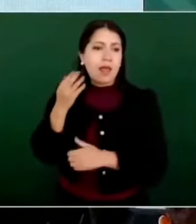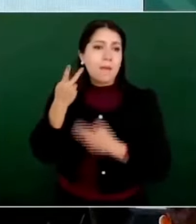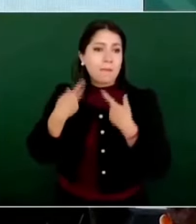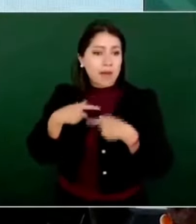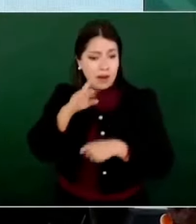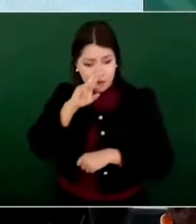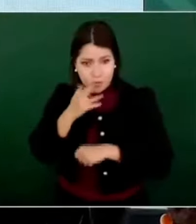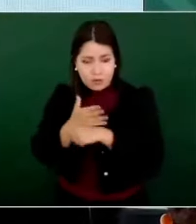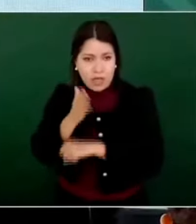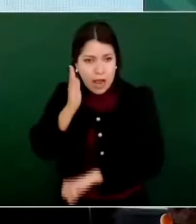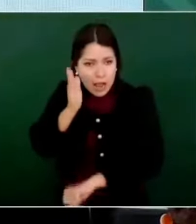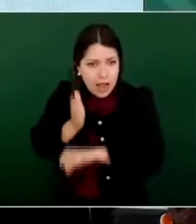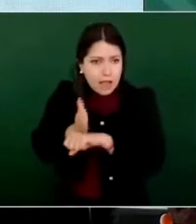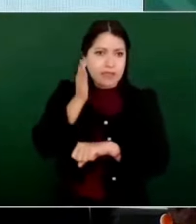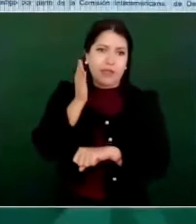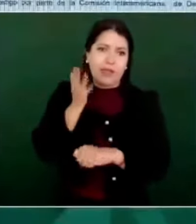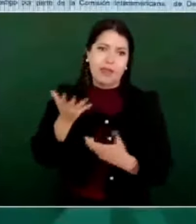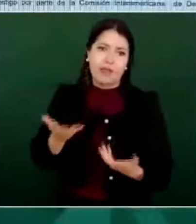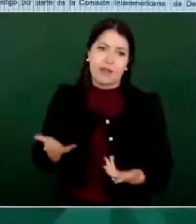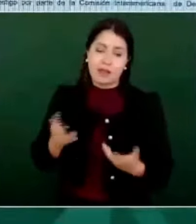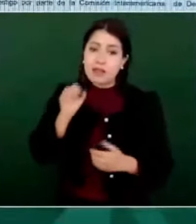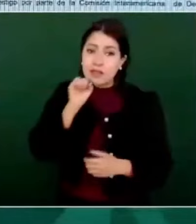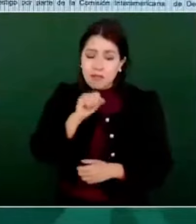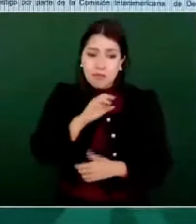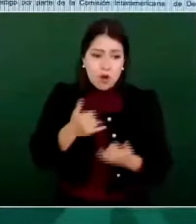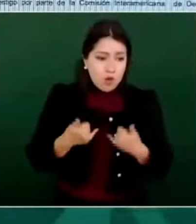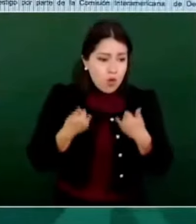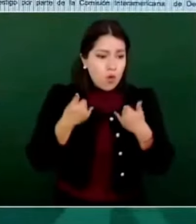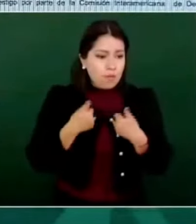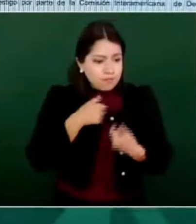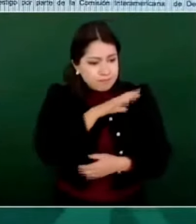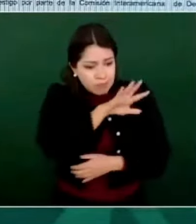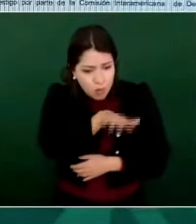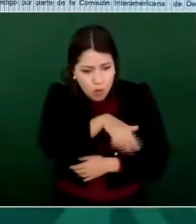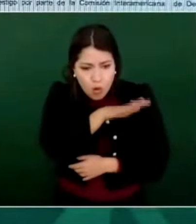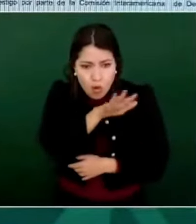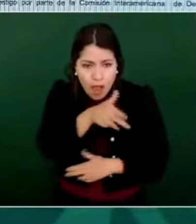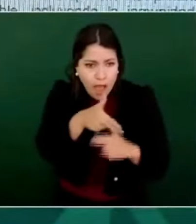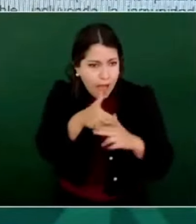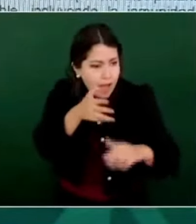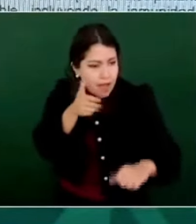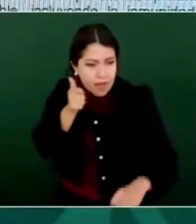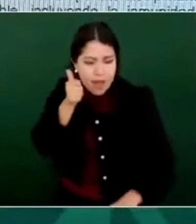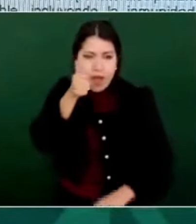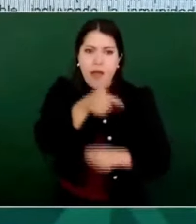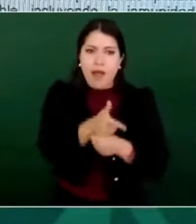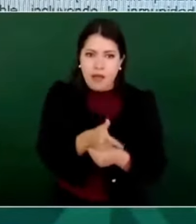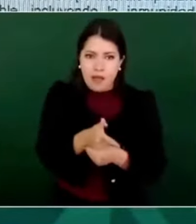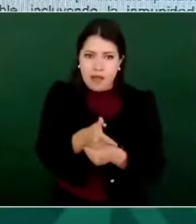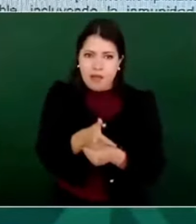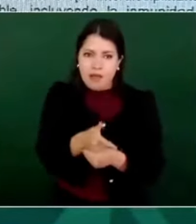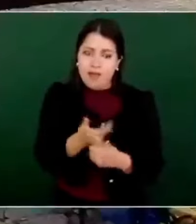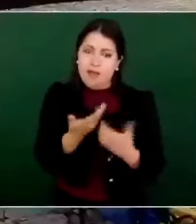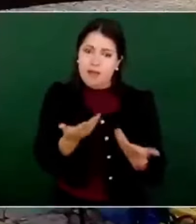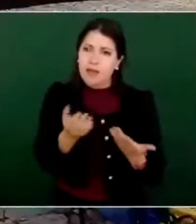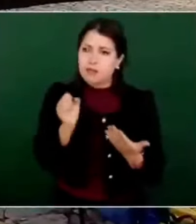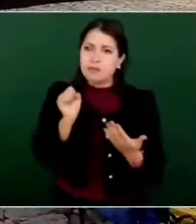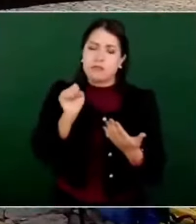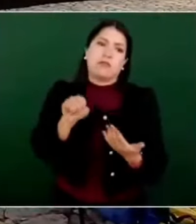eh Buscar el paradero de los jóvenes Sí fue el estado es